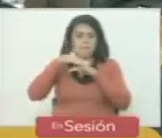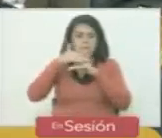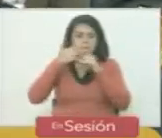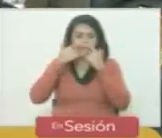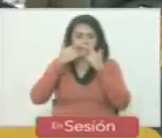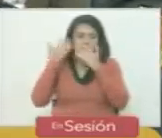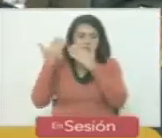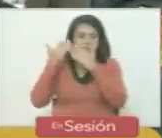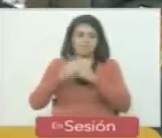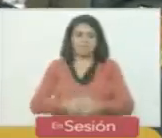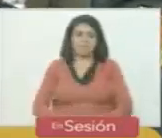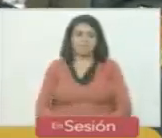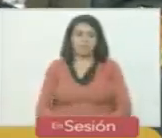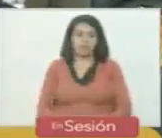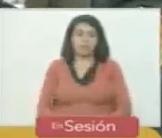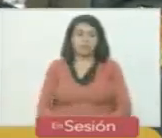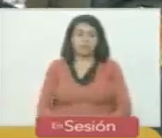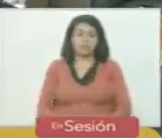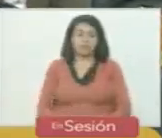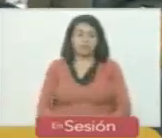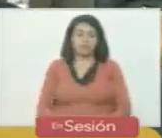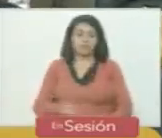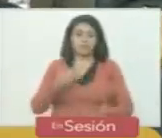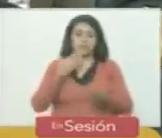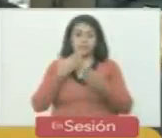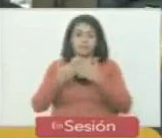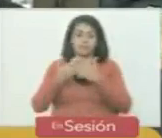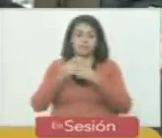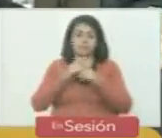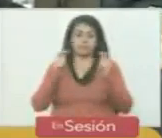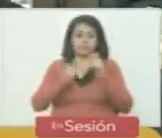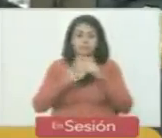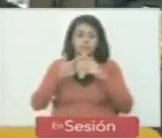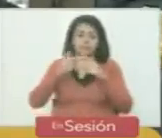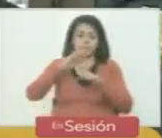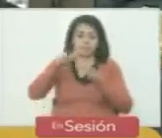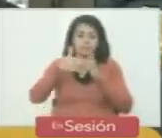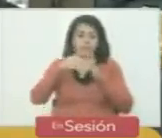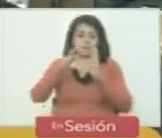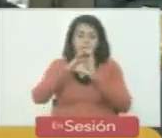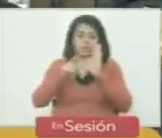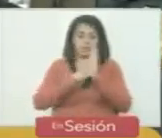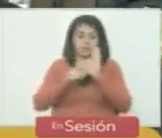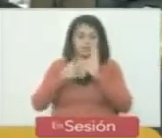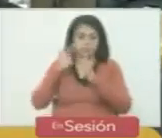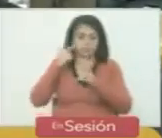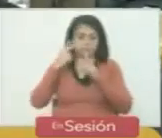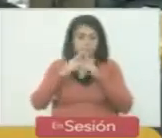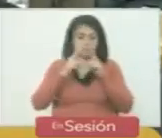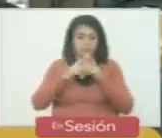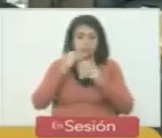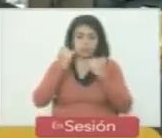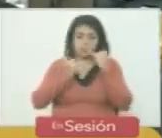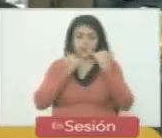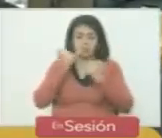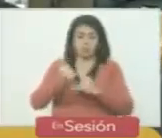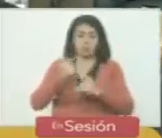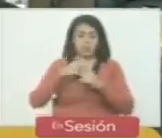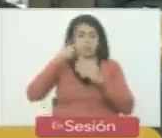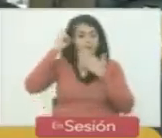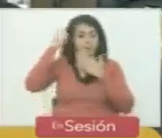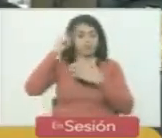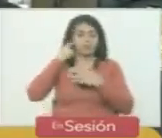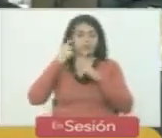aborígenes. Aparecemos transversalmente en toda la constitución. Se reconocen nuestros idiomas indígenas.